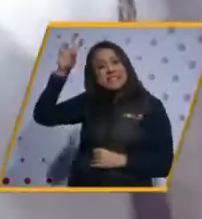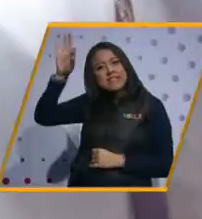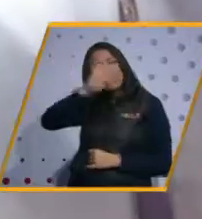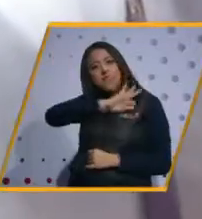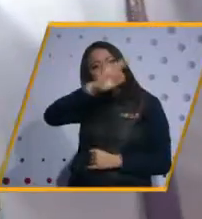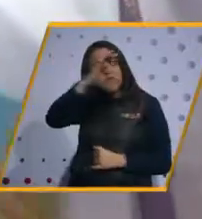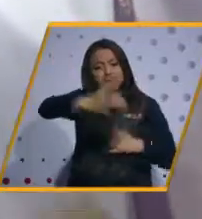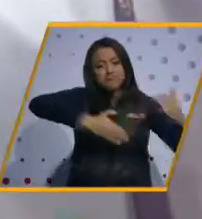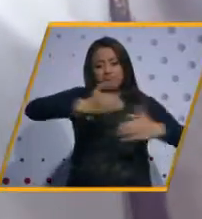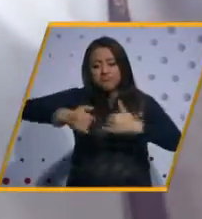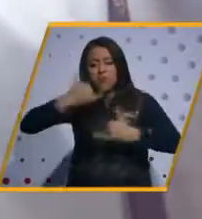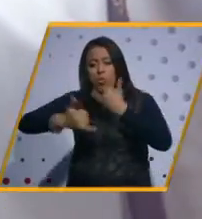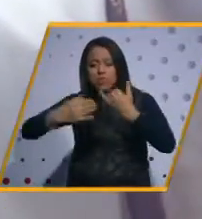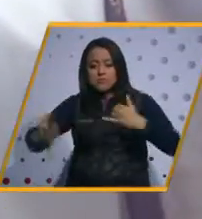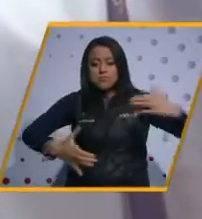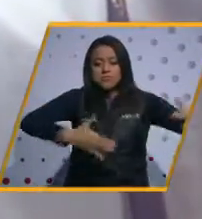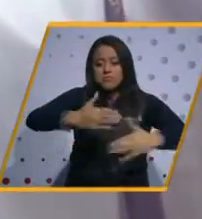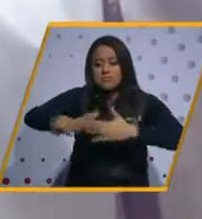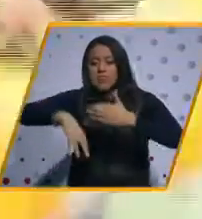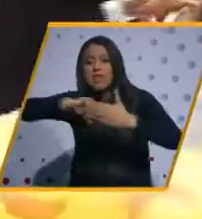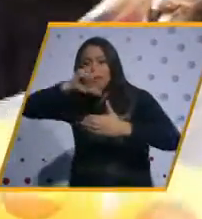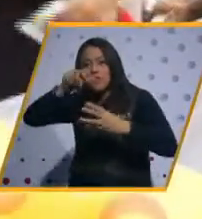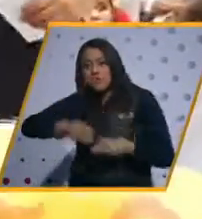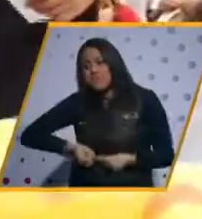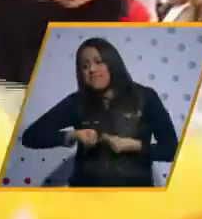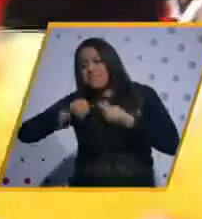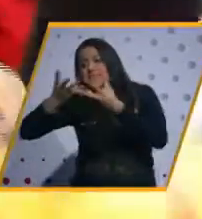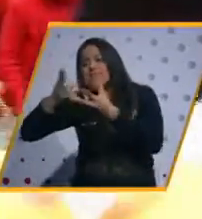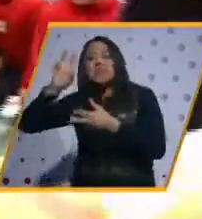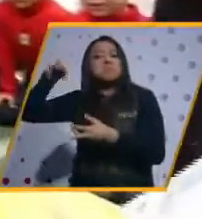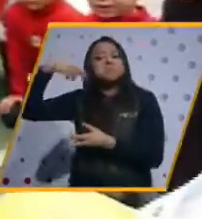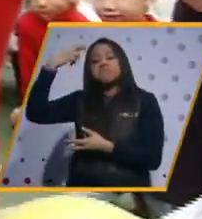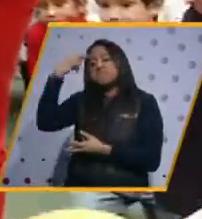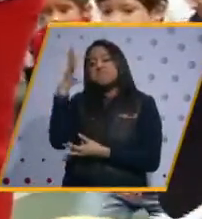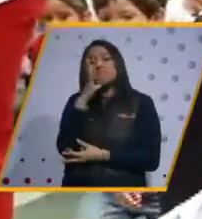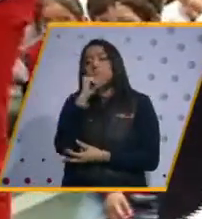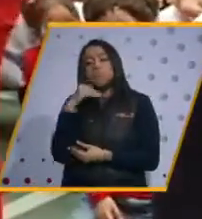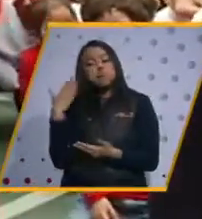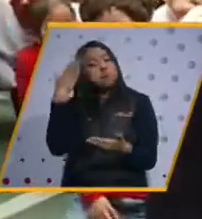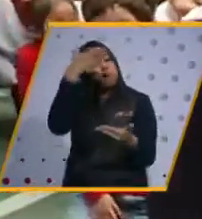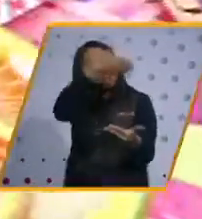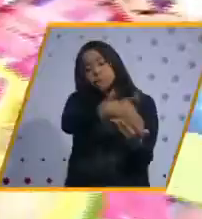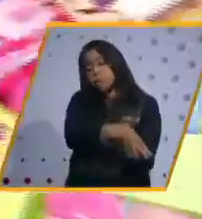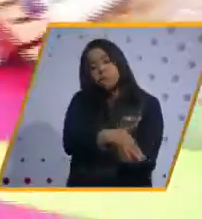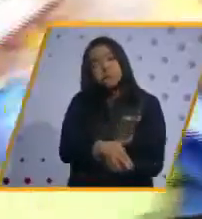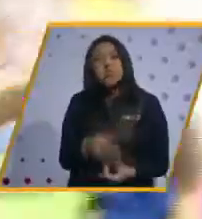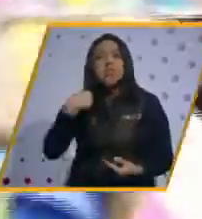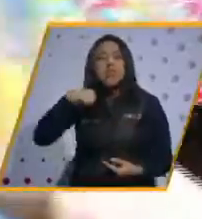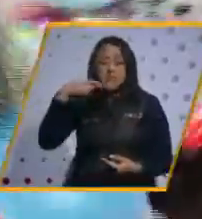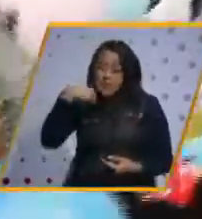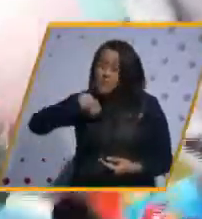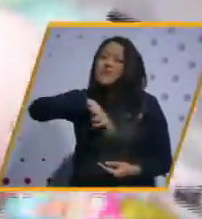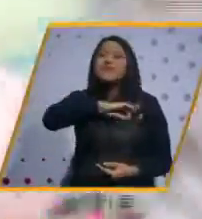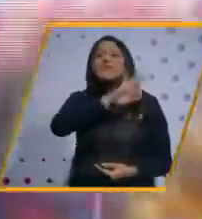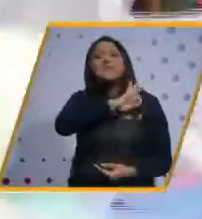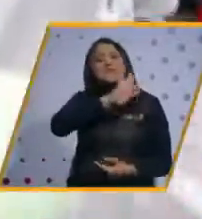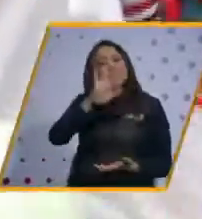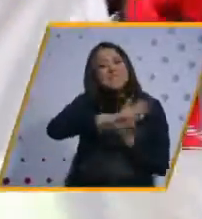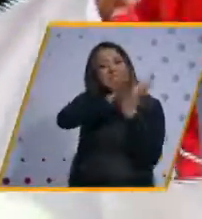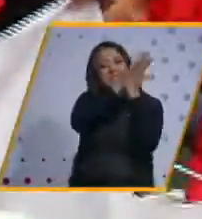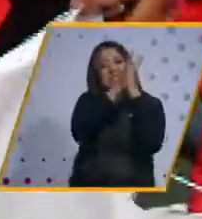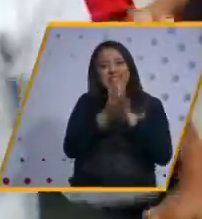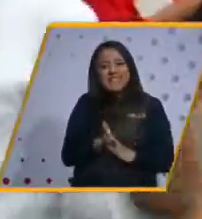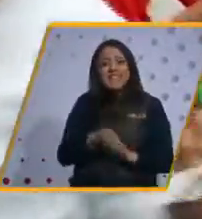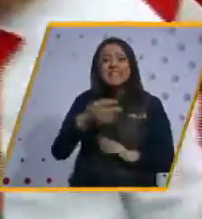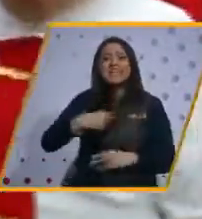muchos juguetes para pequeños que viven en zonas en donde los Reyes Magos no pueden llegar. Y es ahí en donde todos nosotros nos convertimos en ellos y en parte